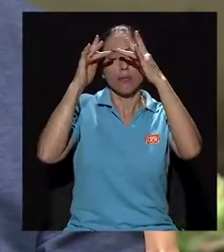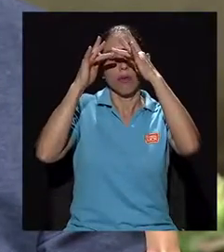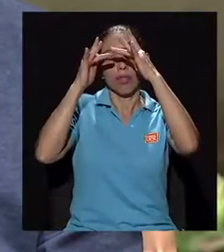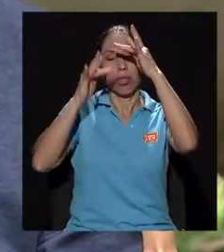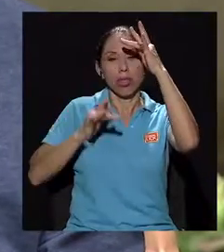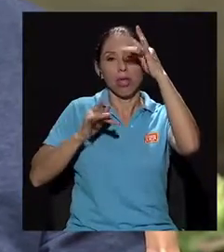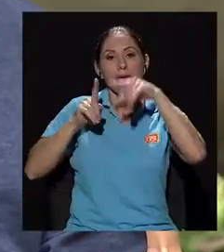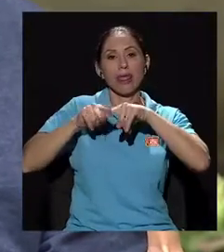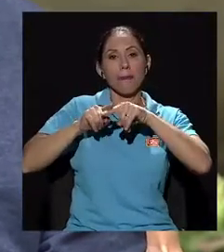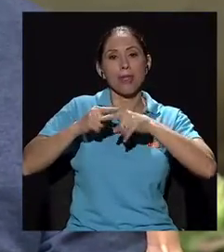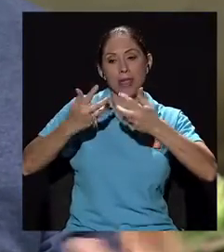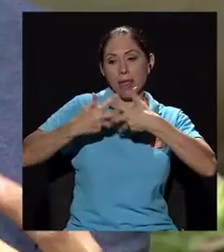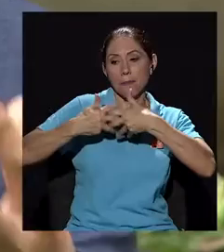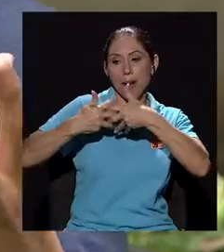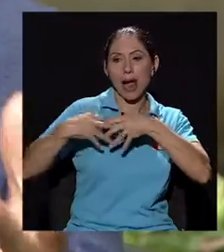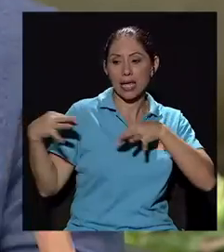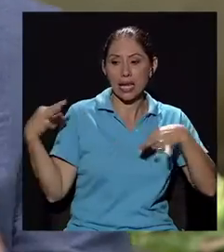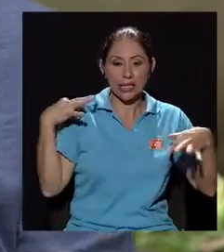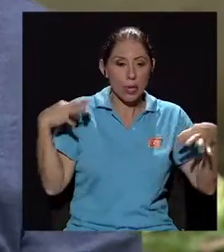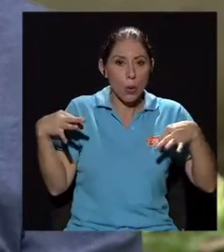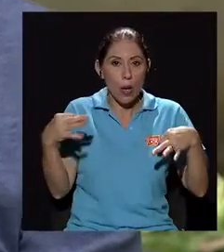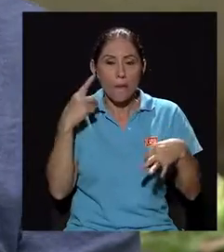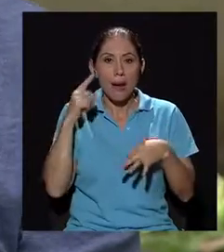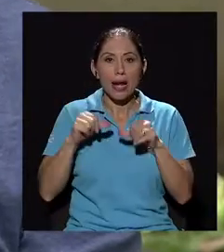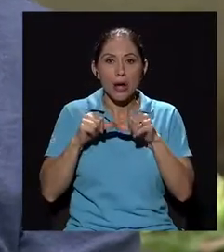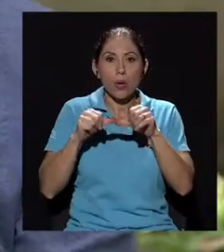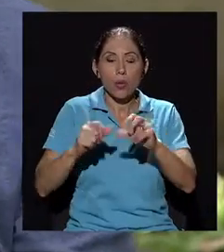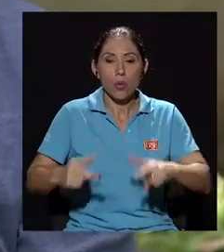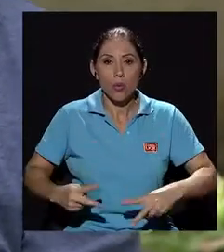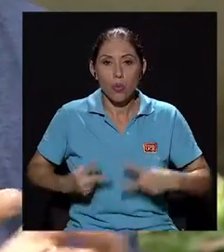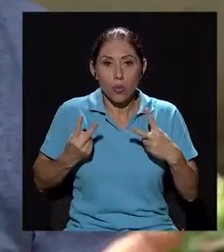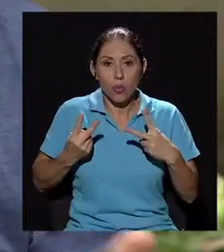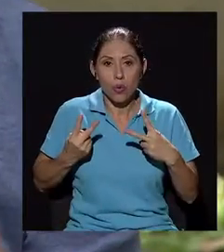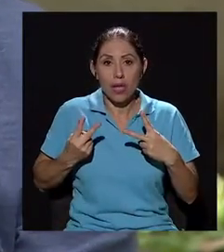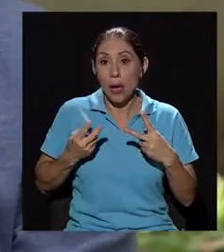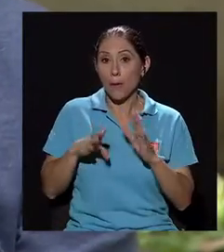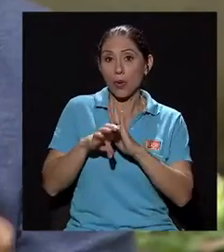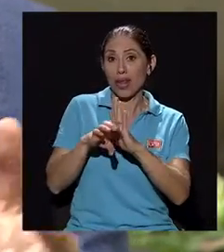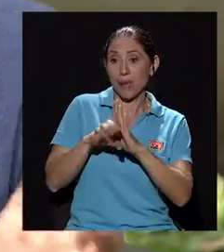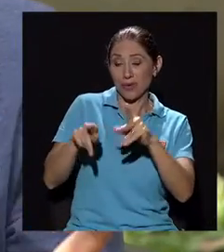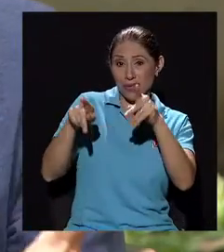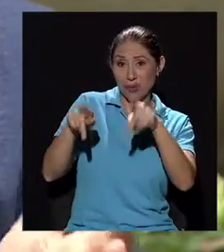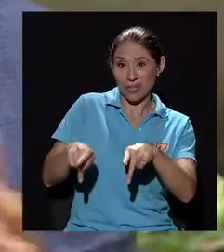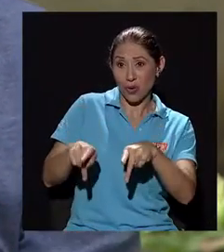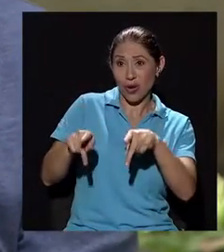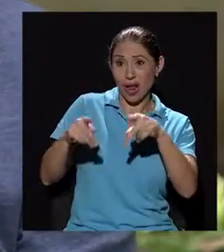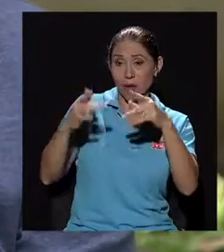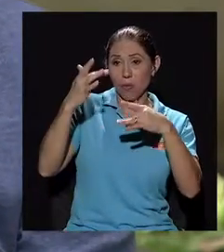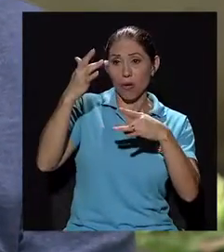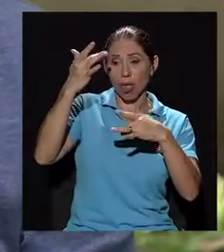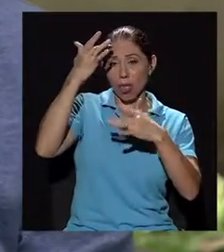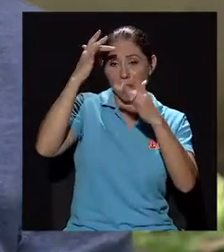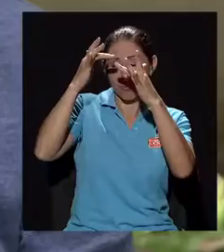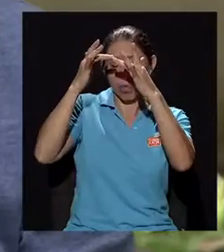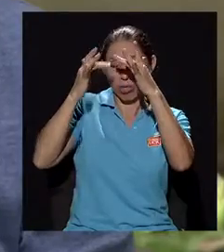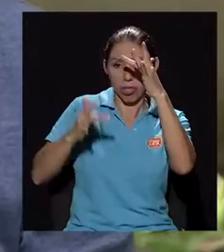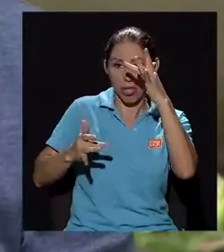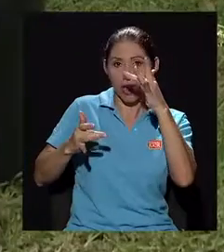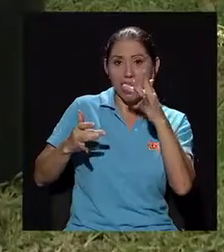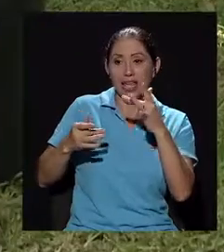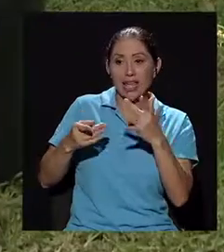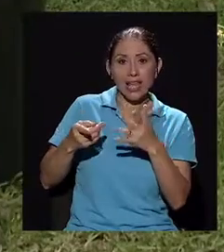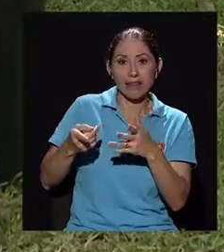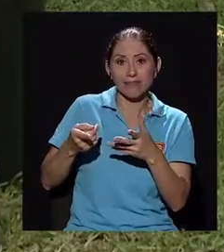poder hacer funciones vitales. De manera que sin estas, o sea, y si se desconectara, no lo podría hacer por sí